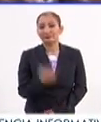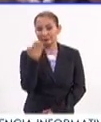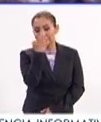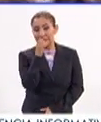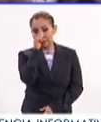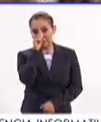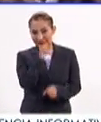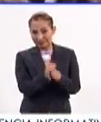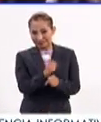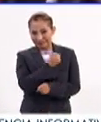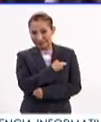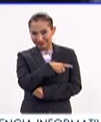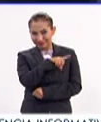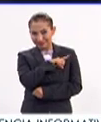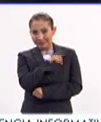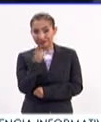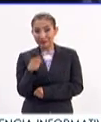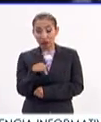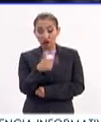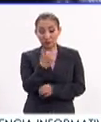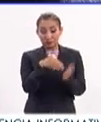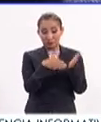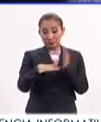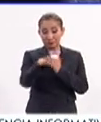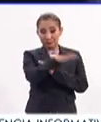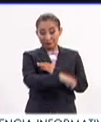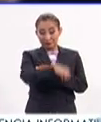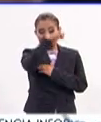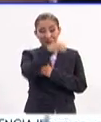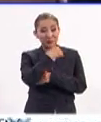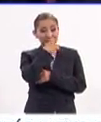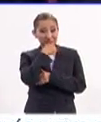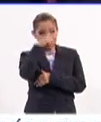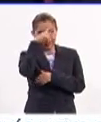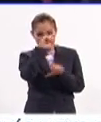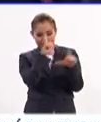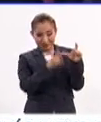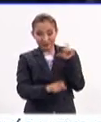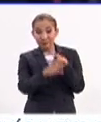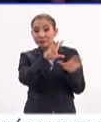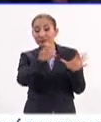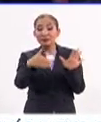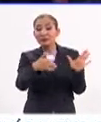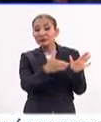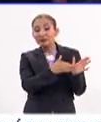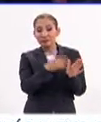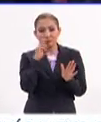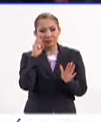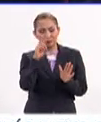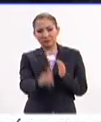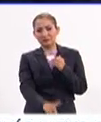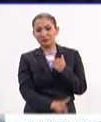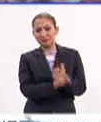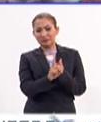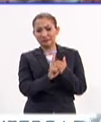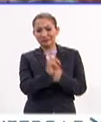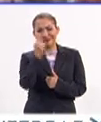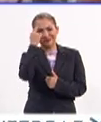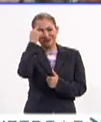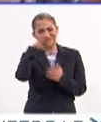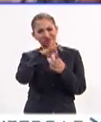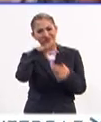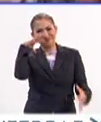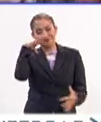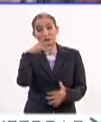De acuerdo con la Secretaría de Salud, de los 12 millones de adultos mayores que hay en el país, 800,000 presentan algún tipo de demencia